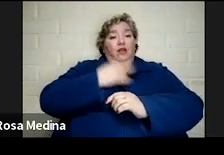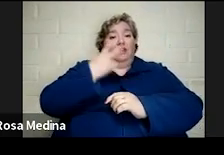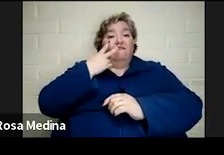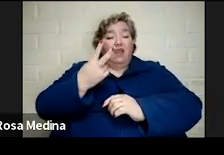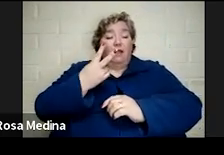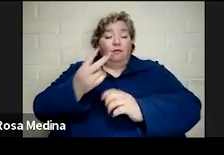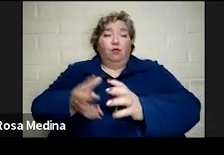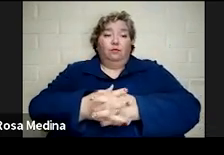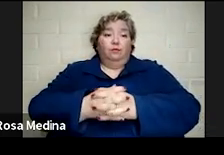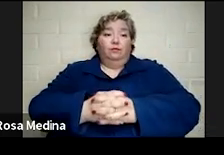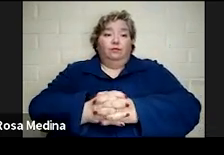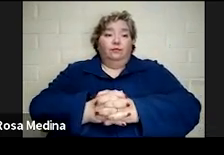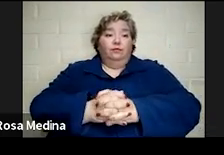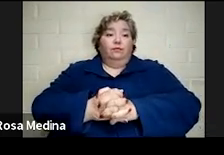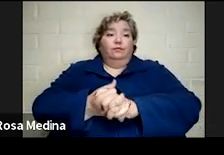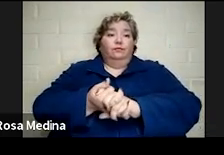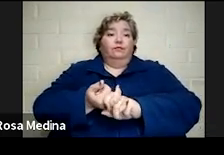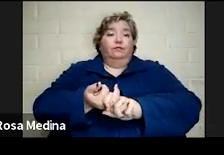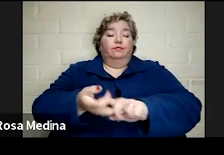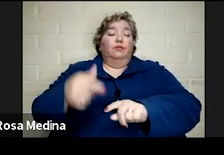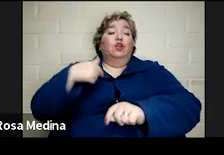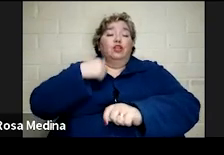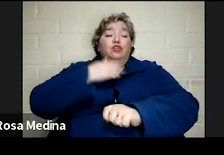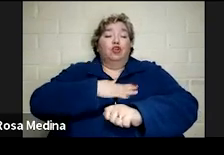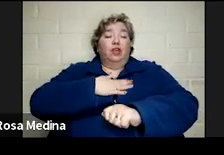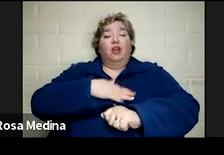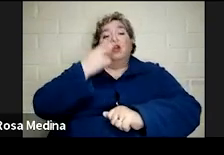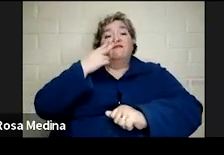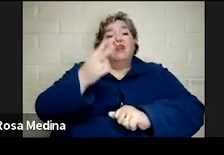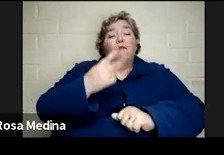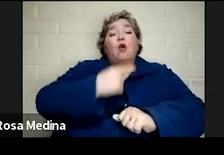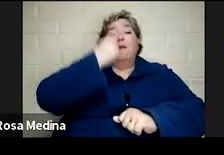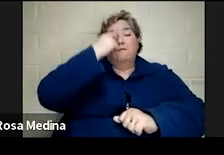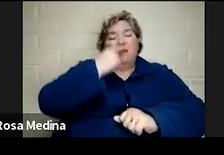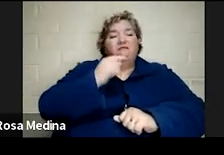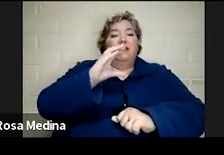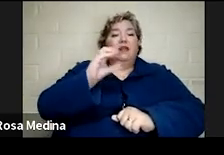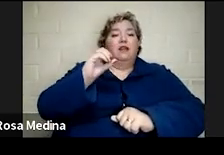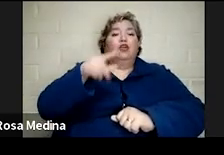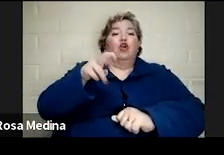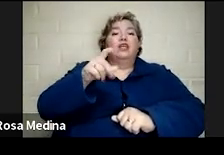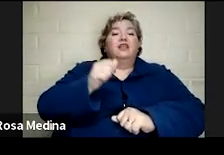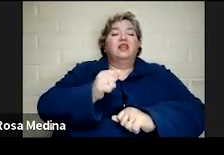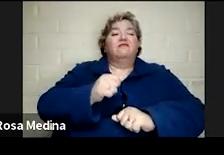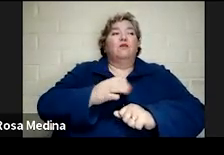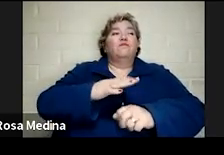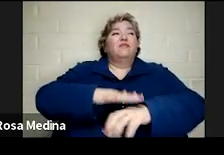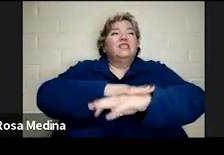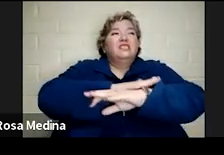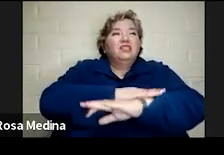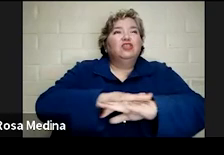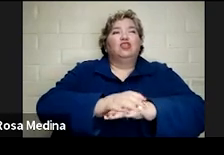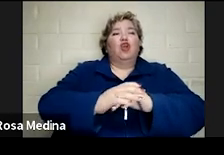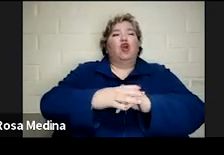perdón, lo que me quiero centrar es en la parte del perfil cognitivo, como en la percepción, la memoria, la función ejecutiva, el lenguaje.